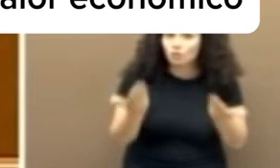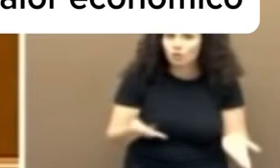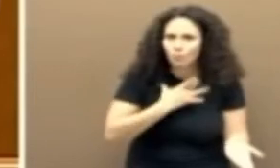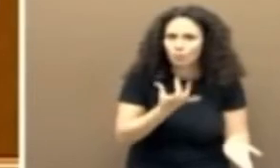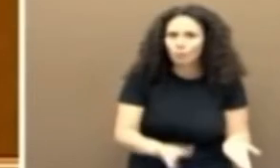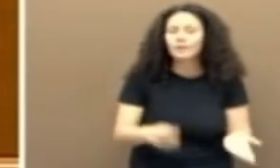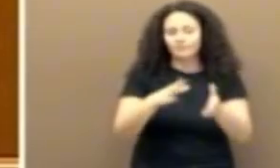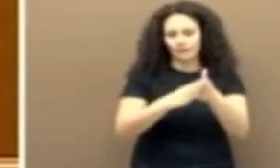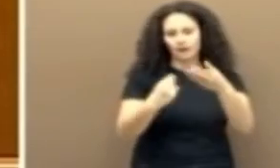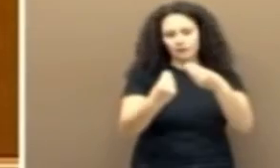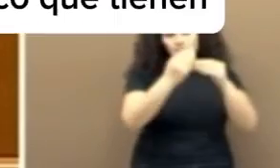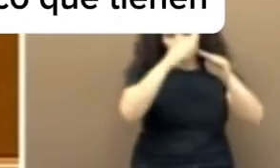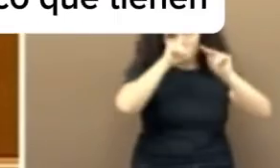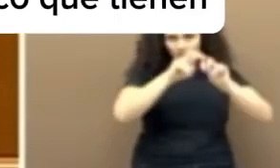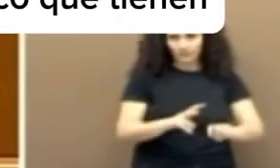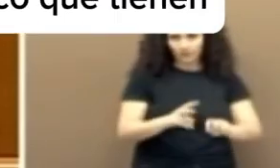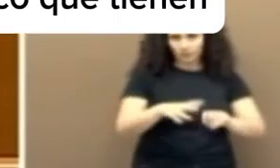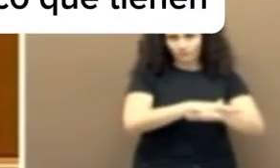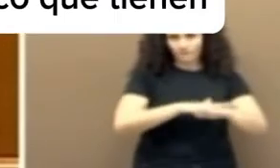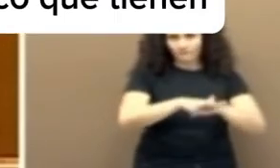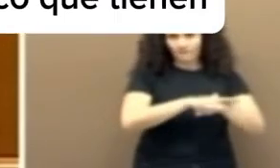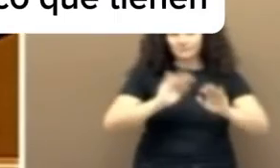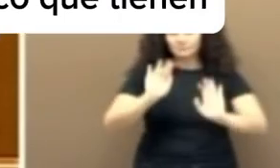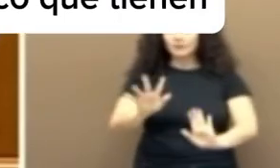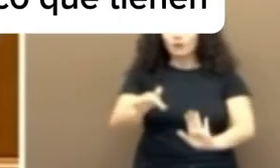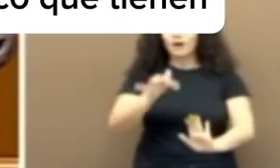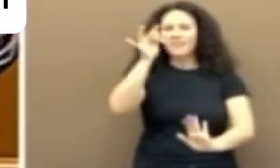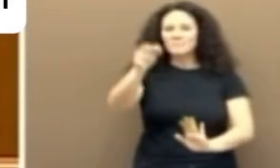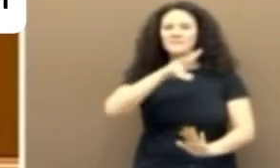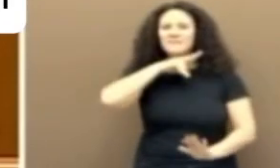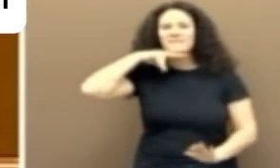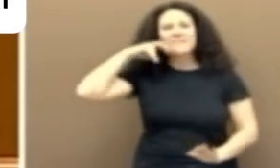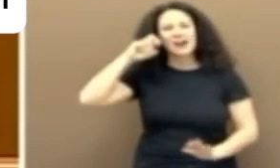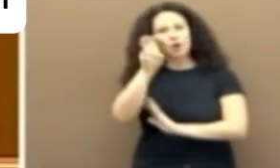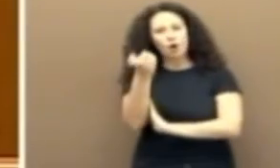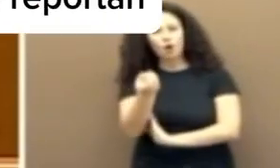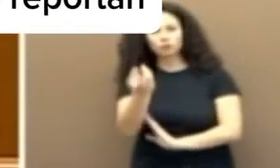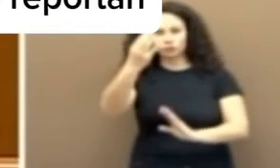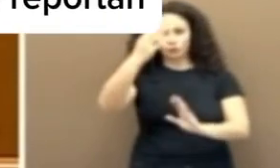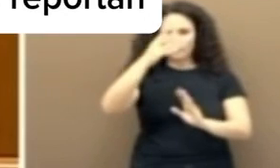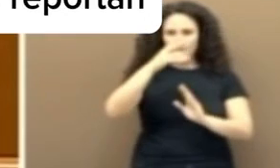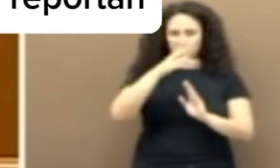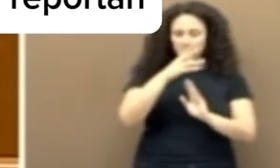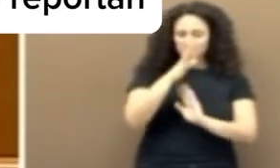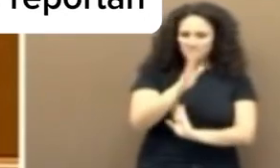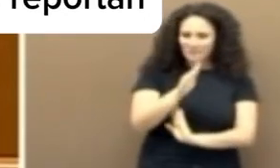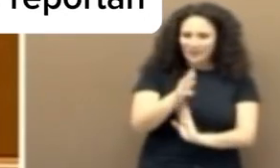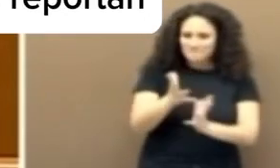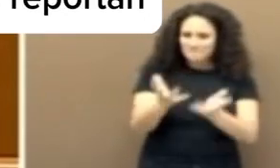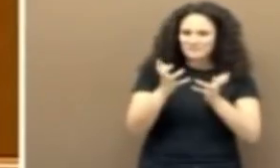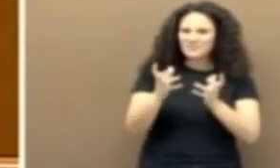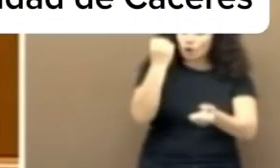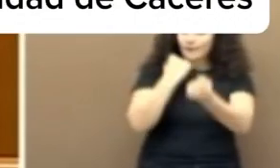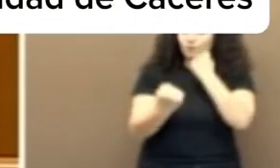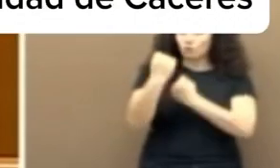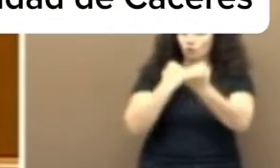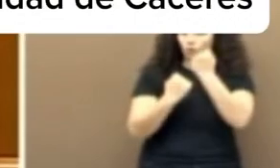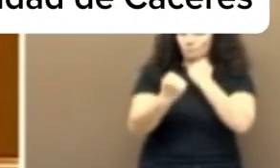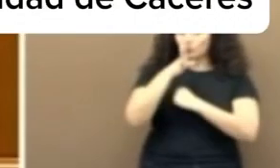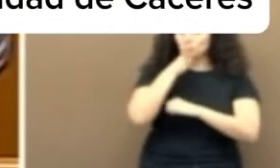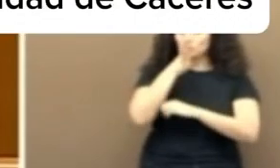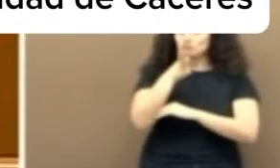valor económico, y lo quiero recalcar. Y no me refiero solo al valor intrínseco que tienen los legajos, que lo tienen, sino al beneficio económico que reportan. Les